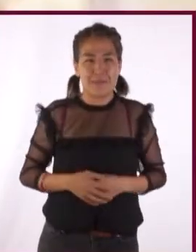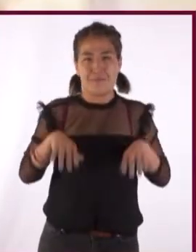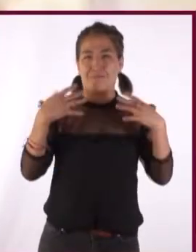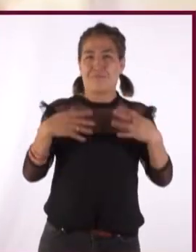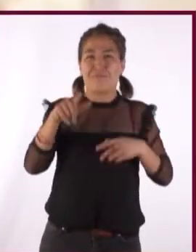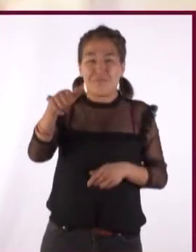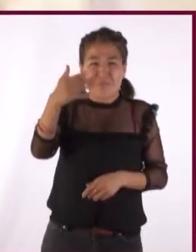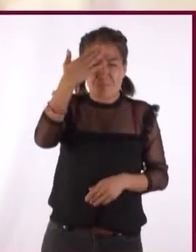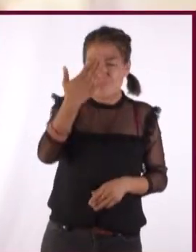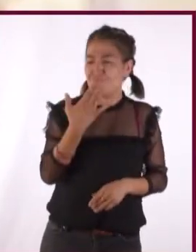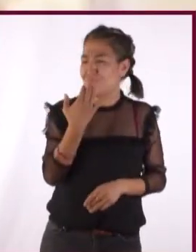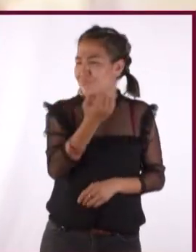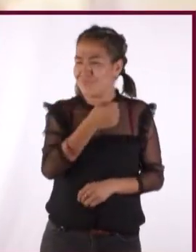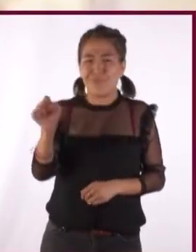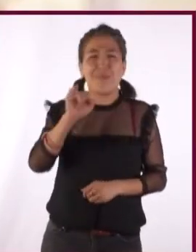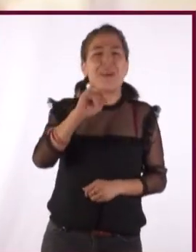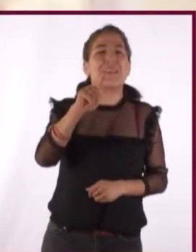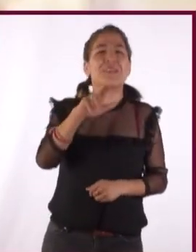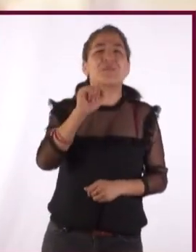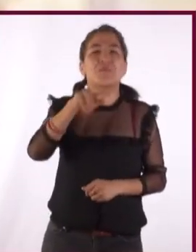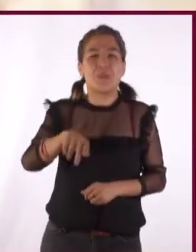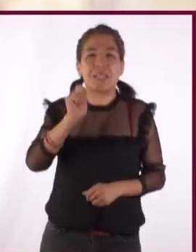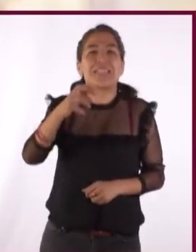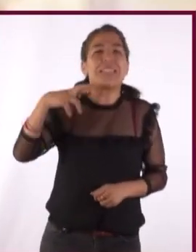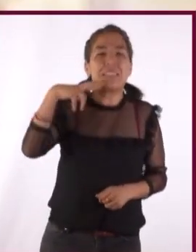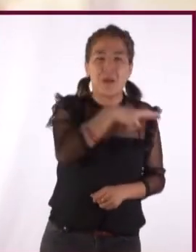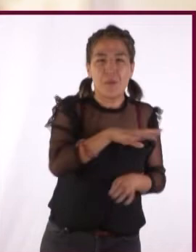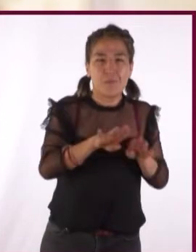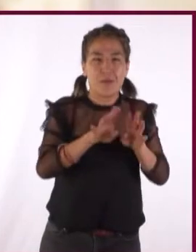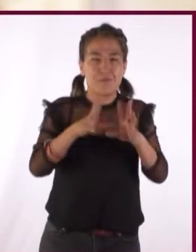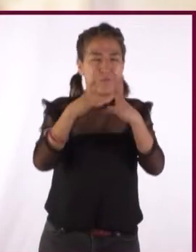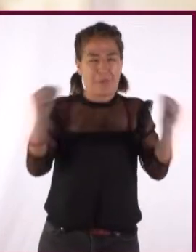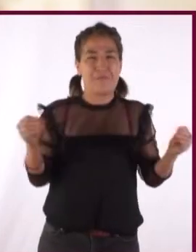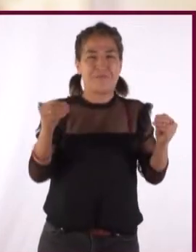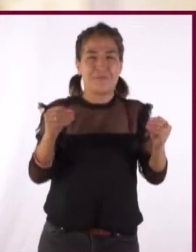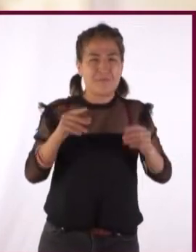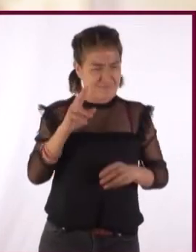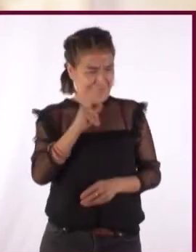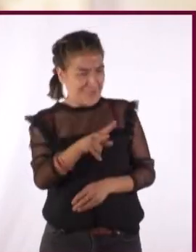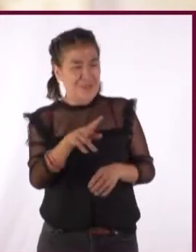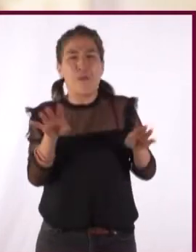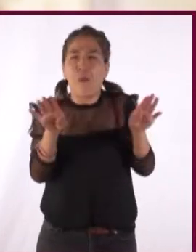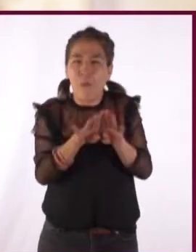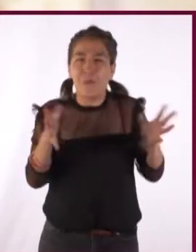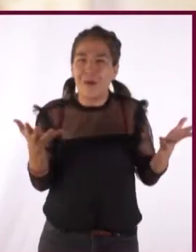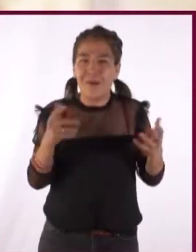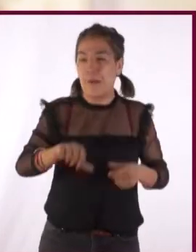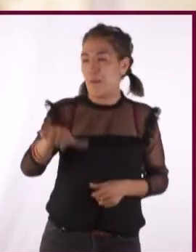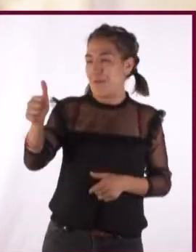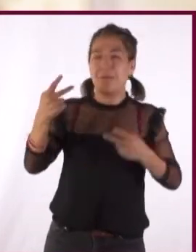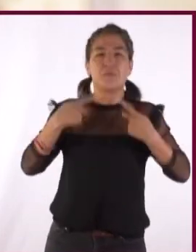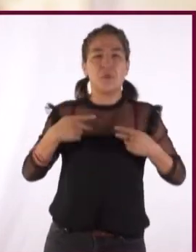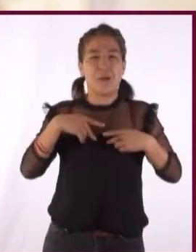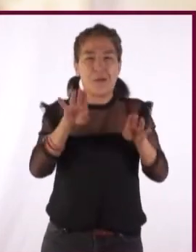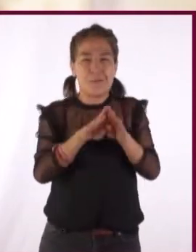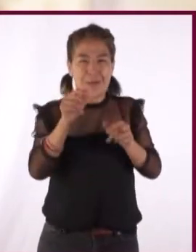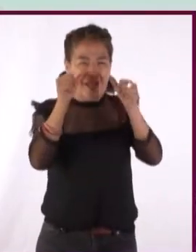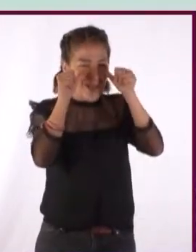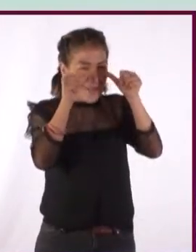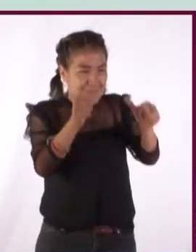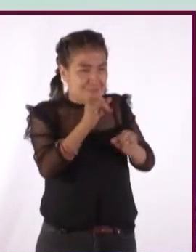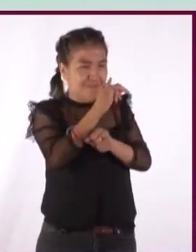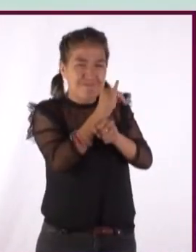las ilusiones, lo hacen rápido, y nos distraen. Claro, si uno pone atención,